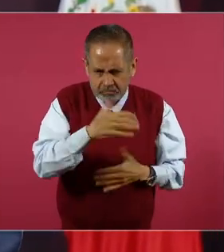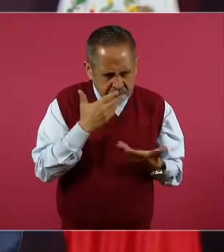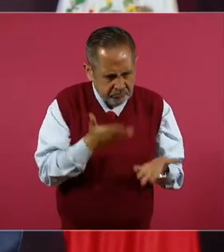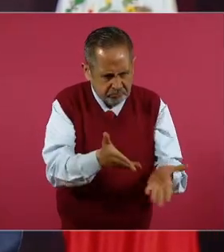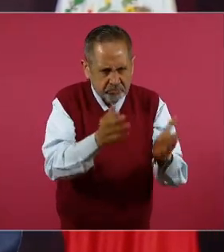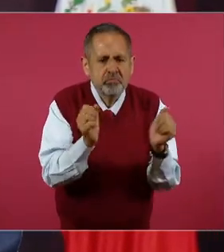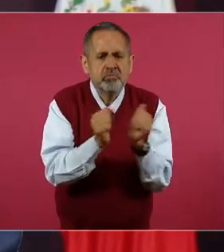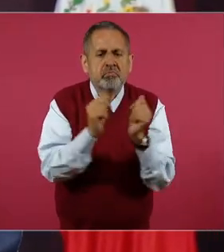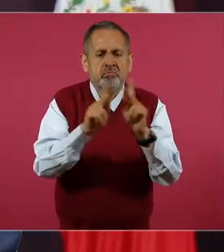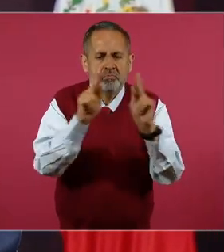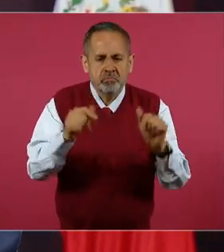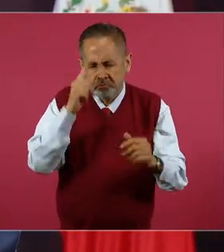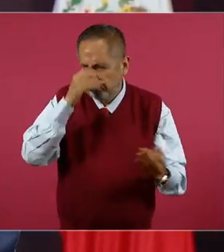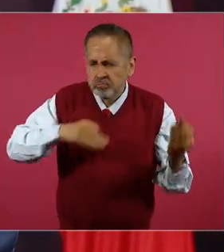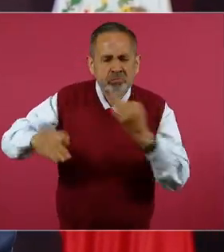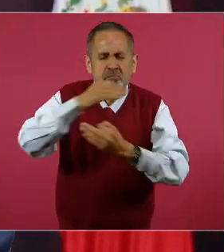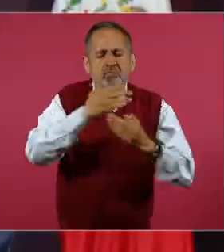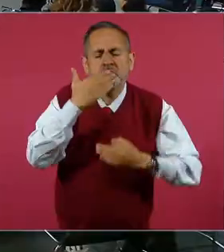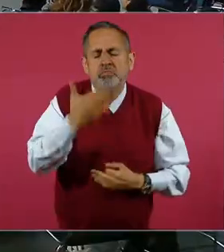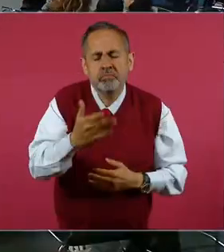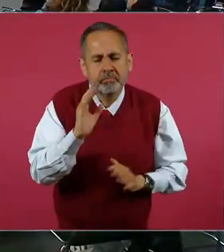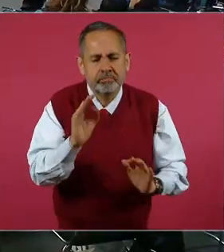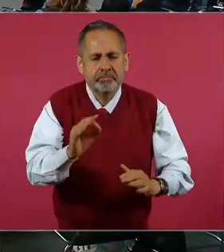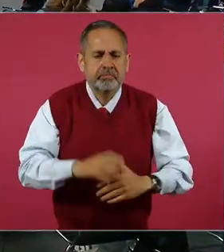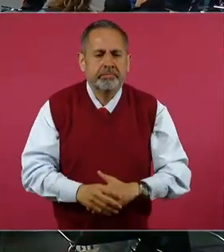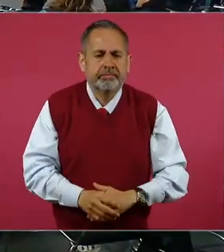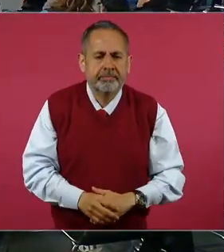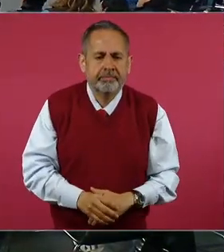pacífica en bien de todos.